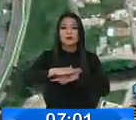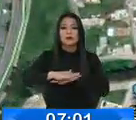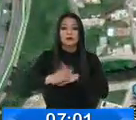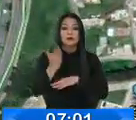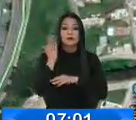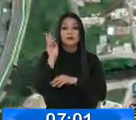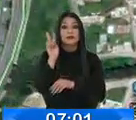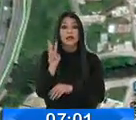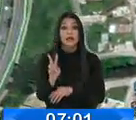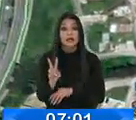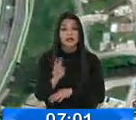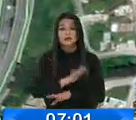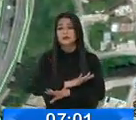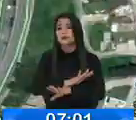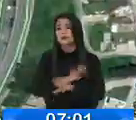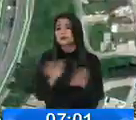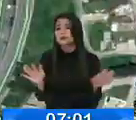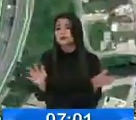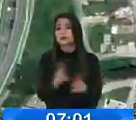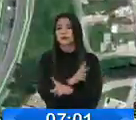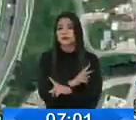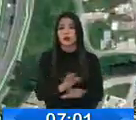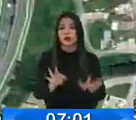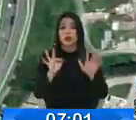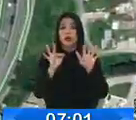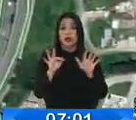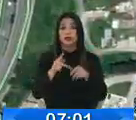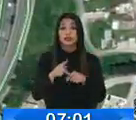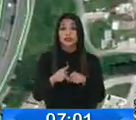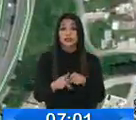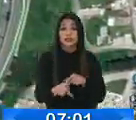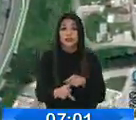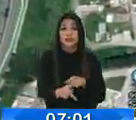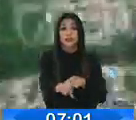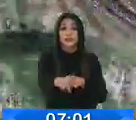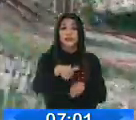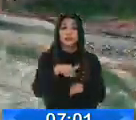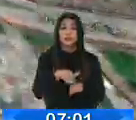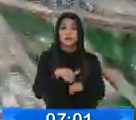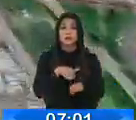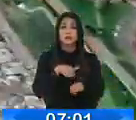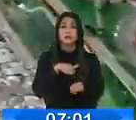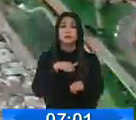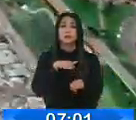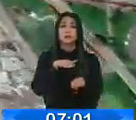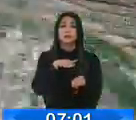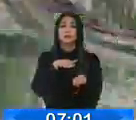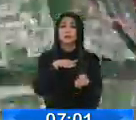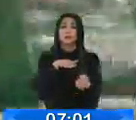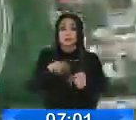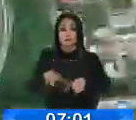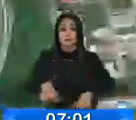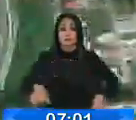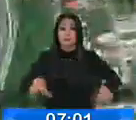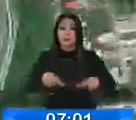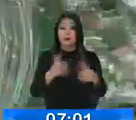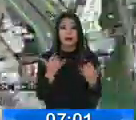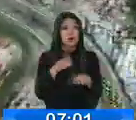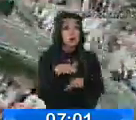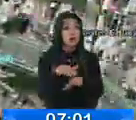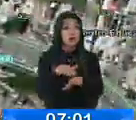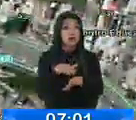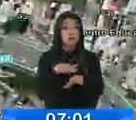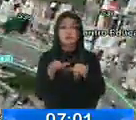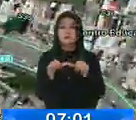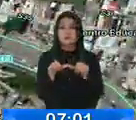viernes fue 8 kilómetros de congestión, autoridades. Y este sector sigue congestionado,